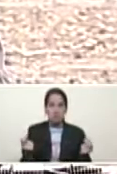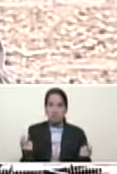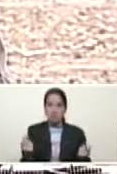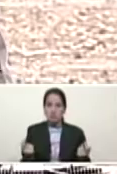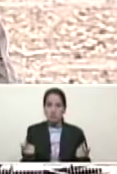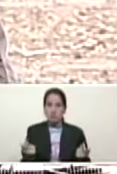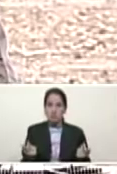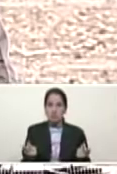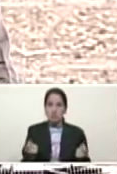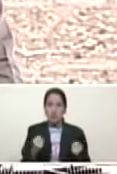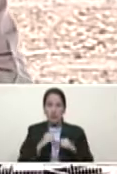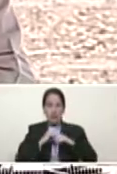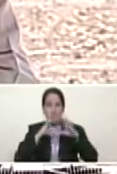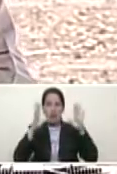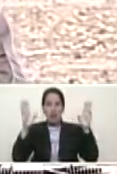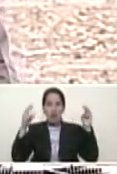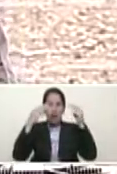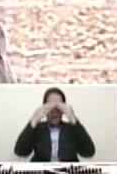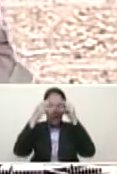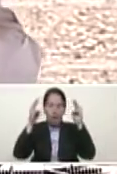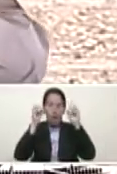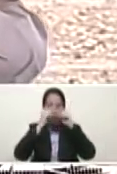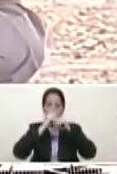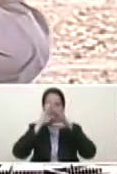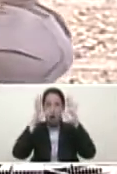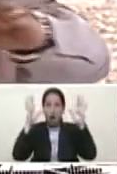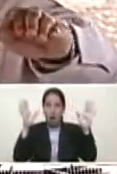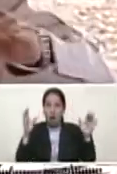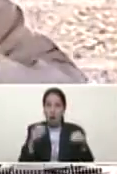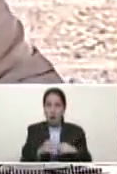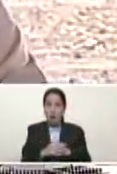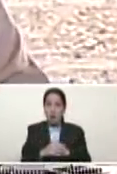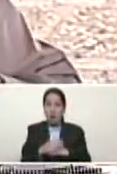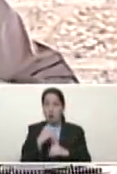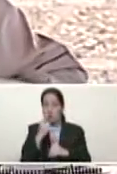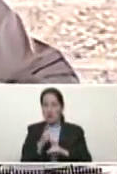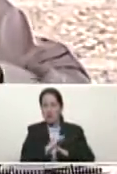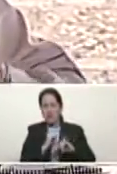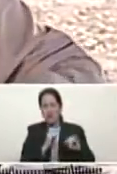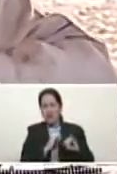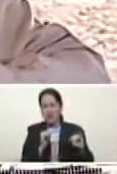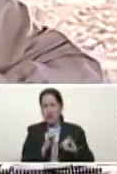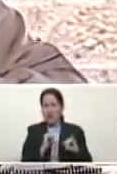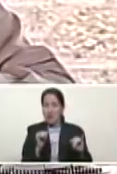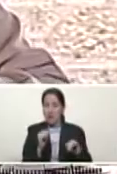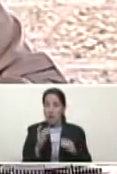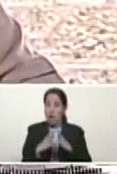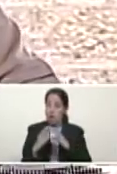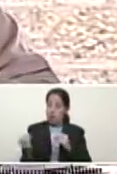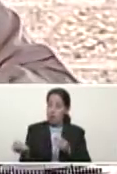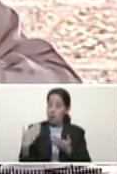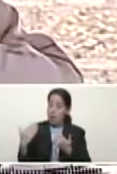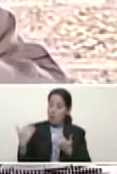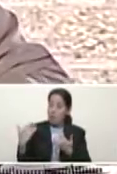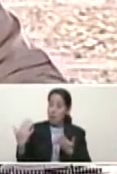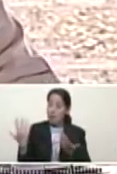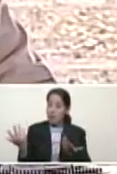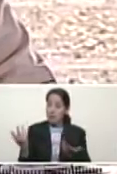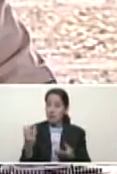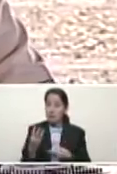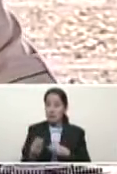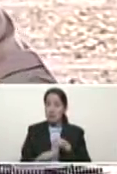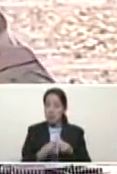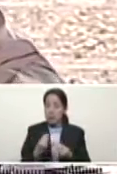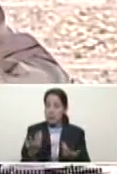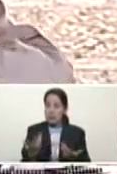todo el mundo, claro, todos querían hacer más. Yo dije, hasta ahí está bien, todos querían hacer más. Los jefes de unidades,